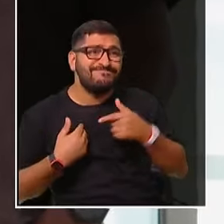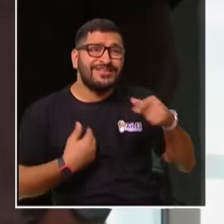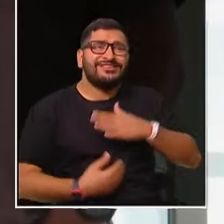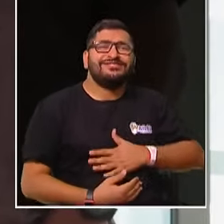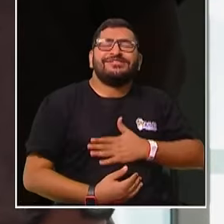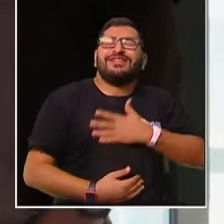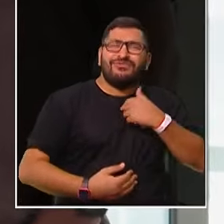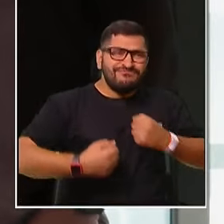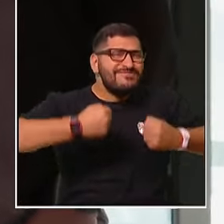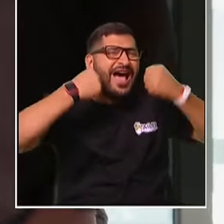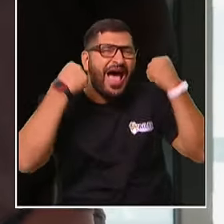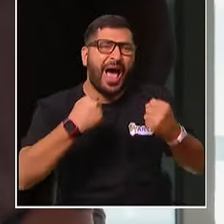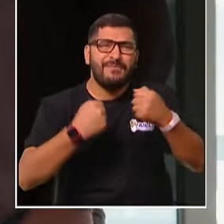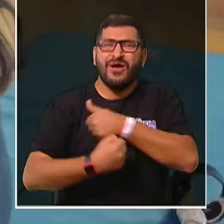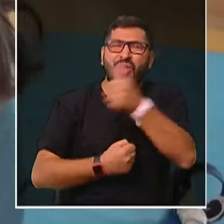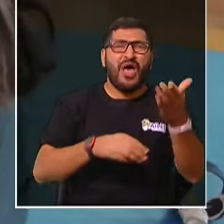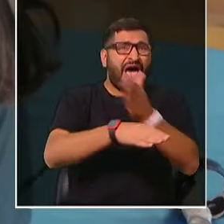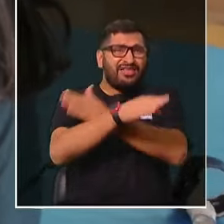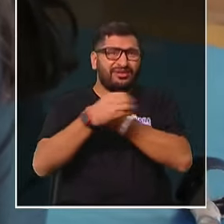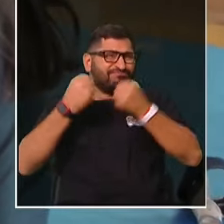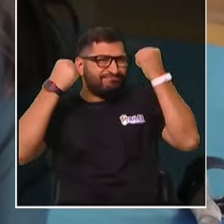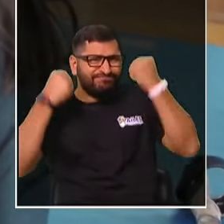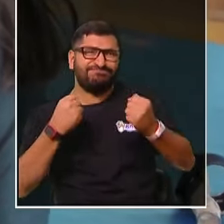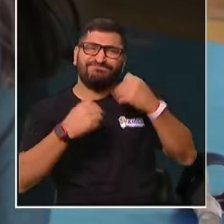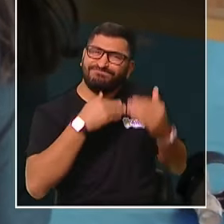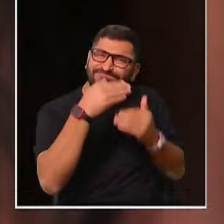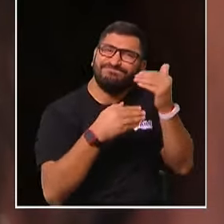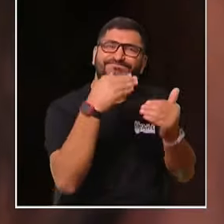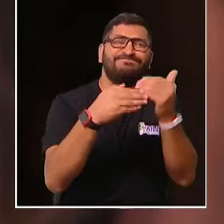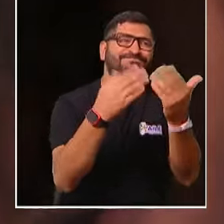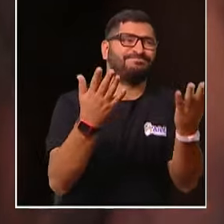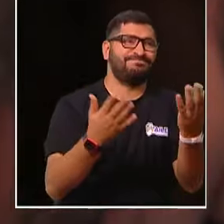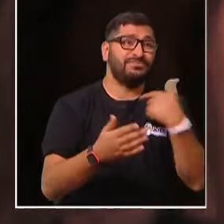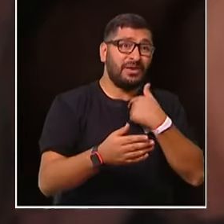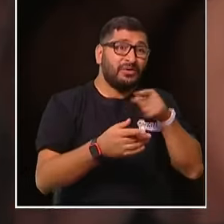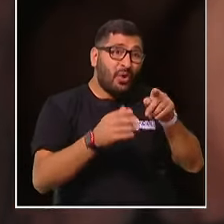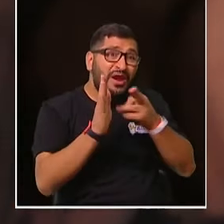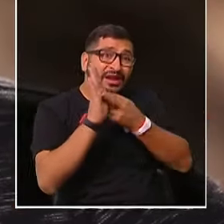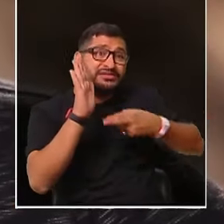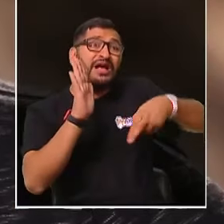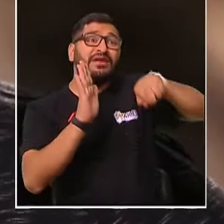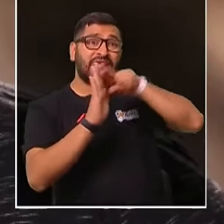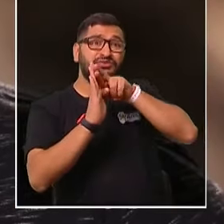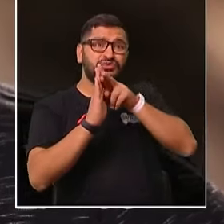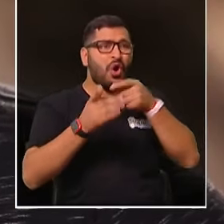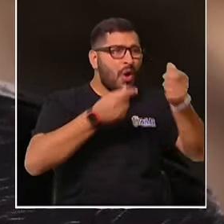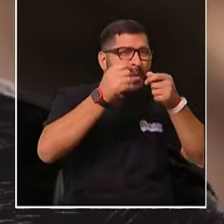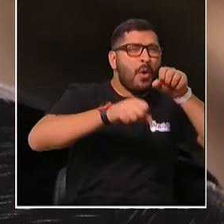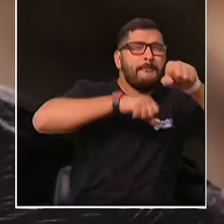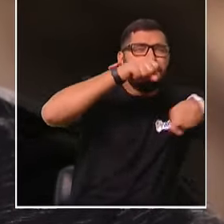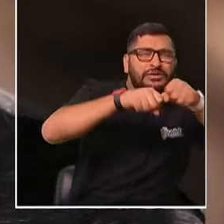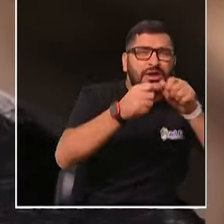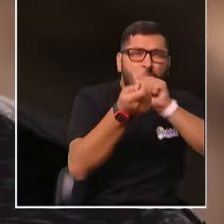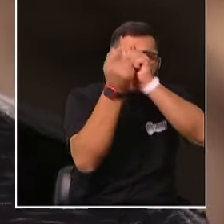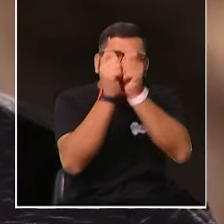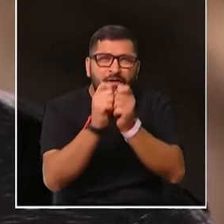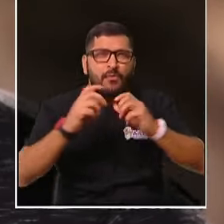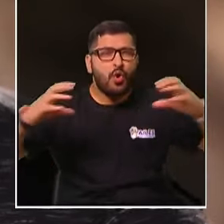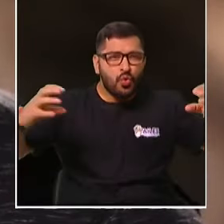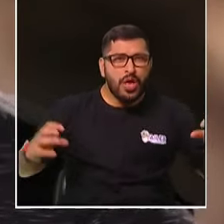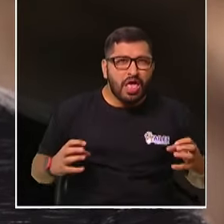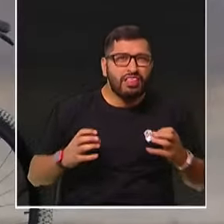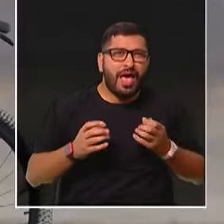Ella siente que es capaz de hacer todo lo que hacía antes. Para su rehabilitación le compramos una bicicleta, se la